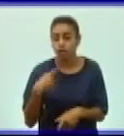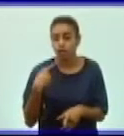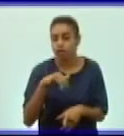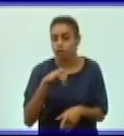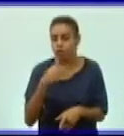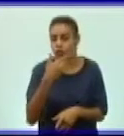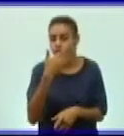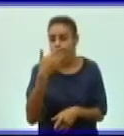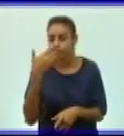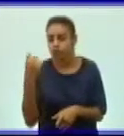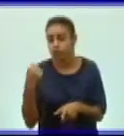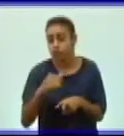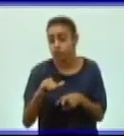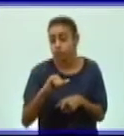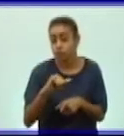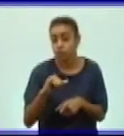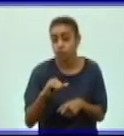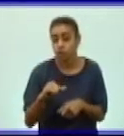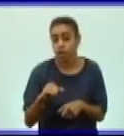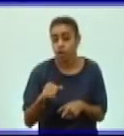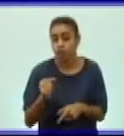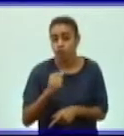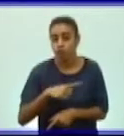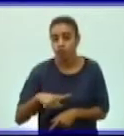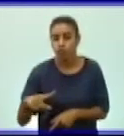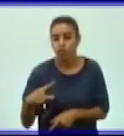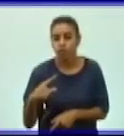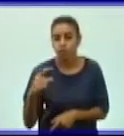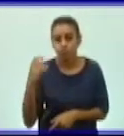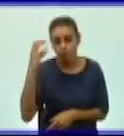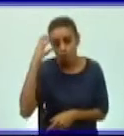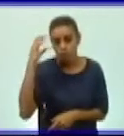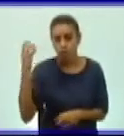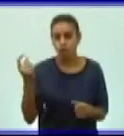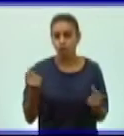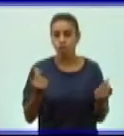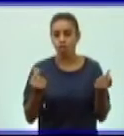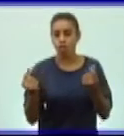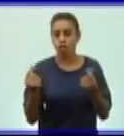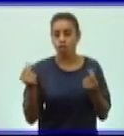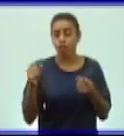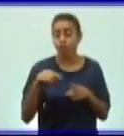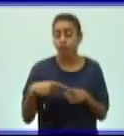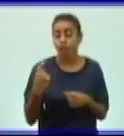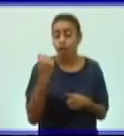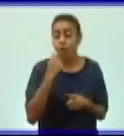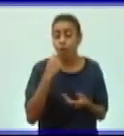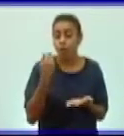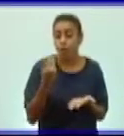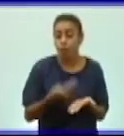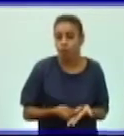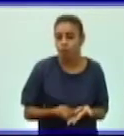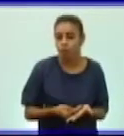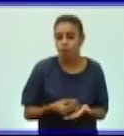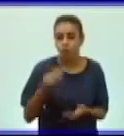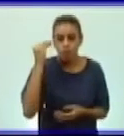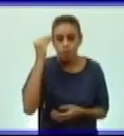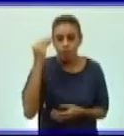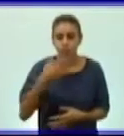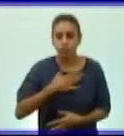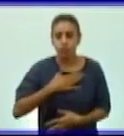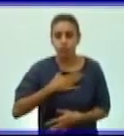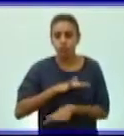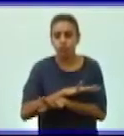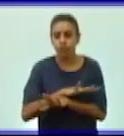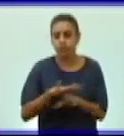fue imponiendo un socialismo más burócrata, donde casi siempre imponía un juicio o un criterio. Por tanto, tenía